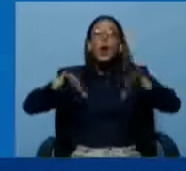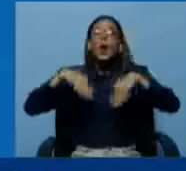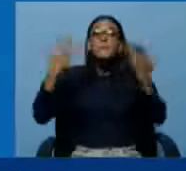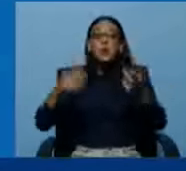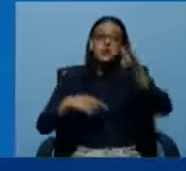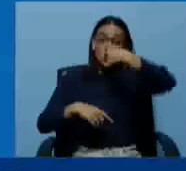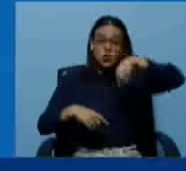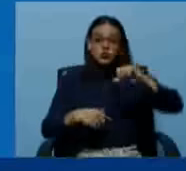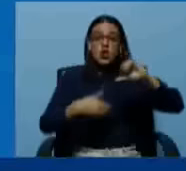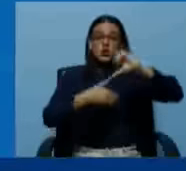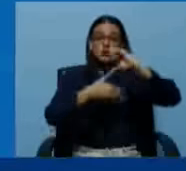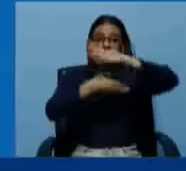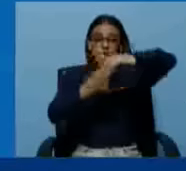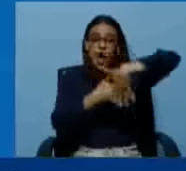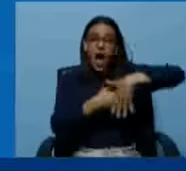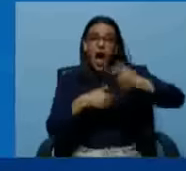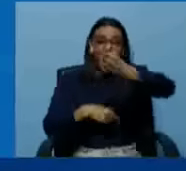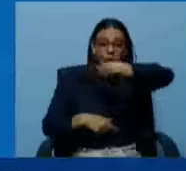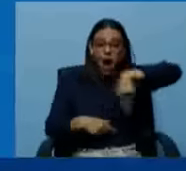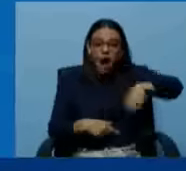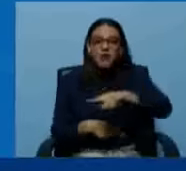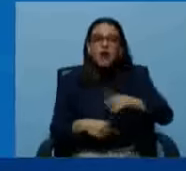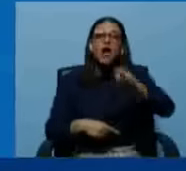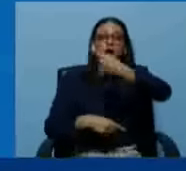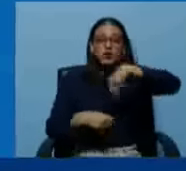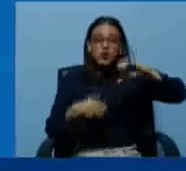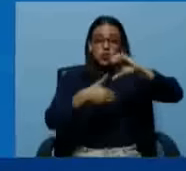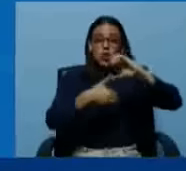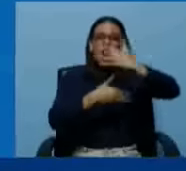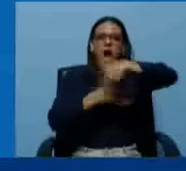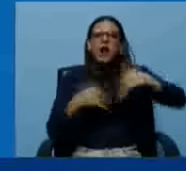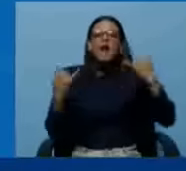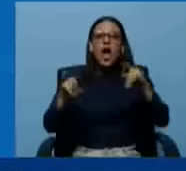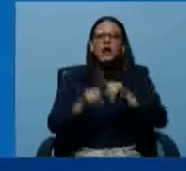el alba, lleva la fuerza de David.